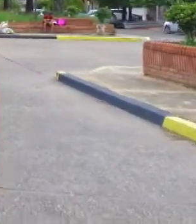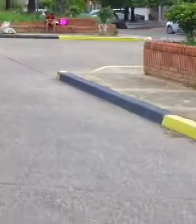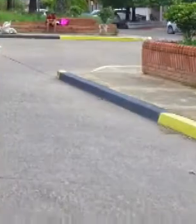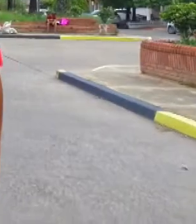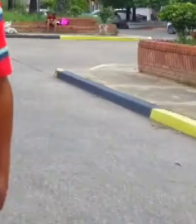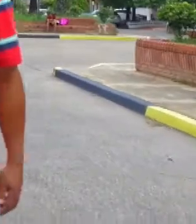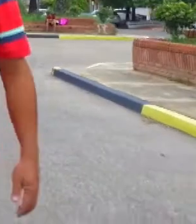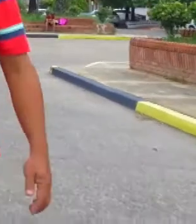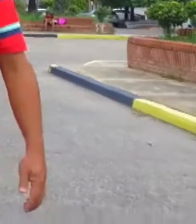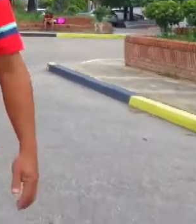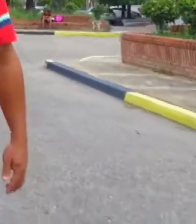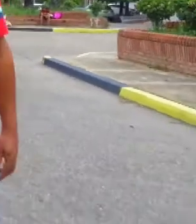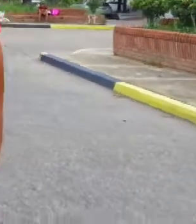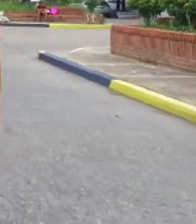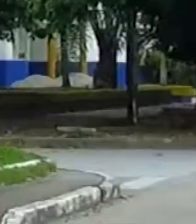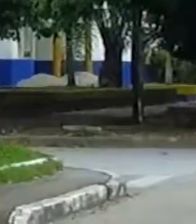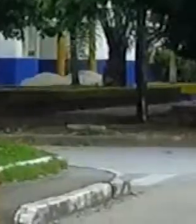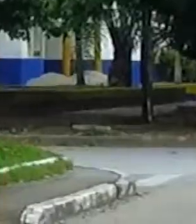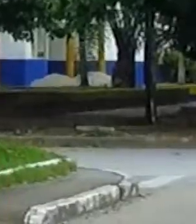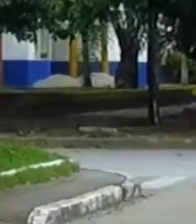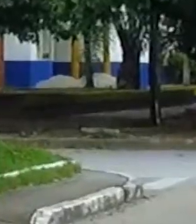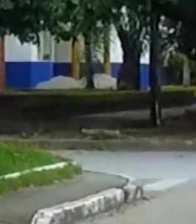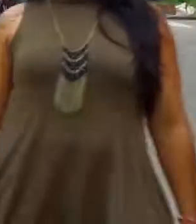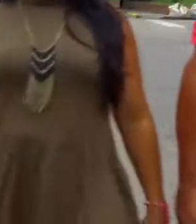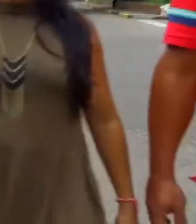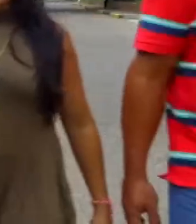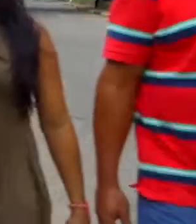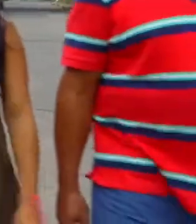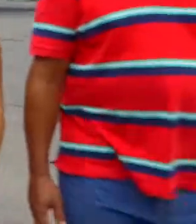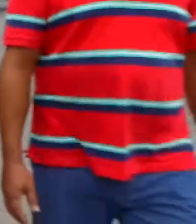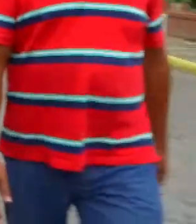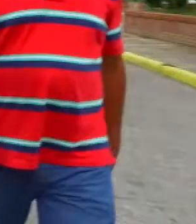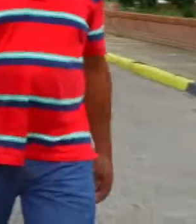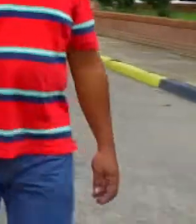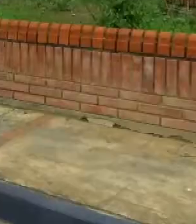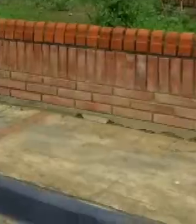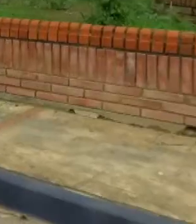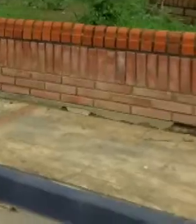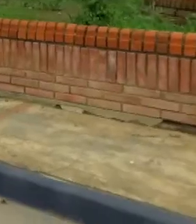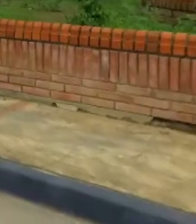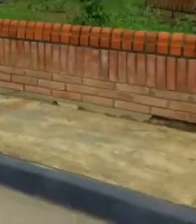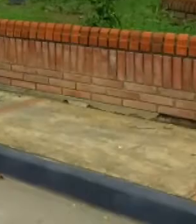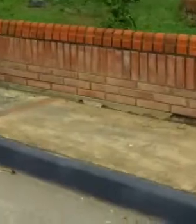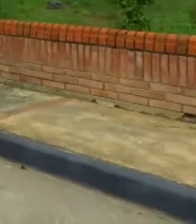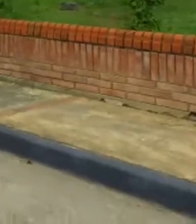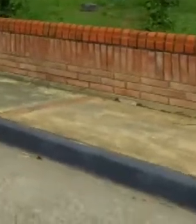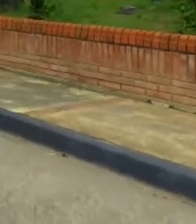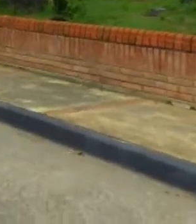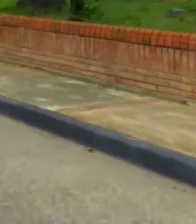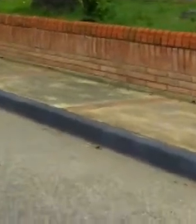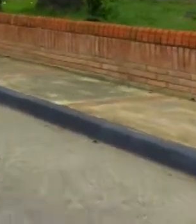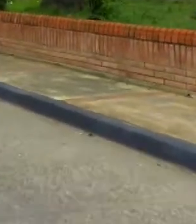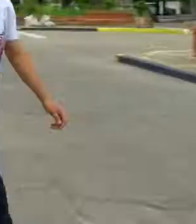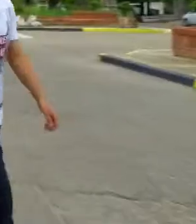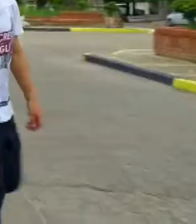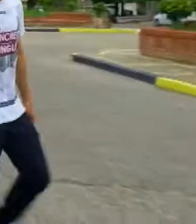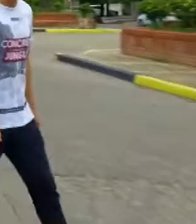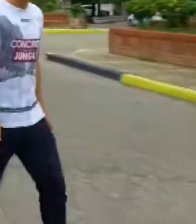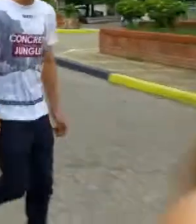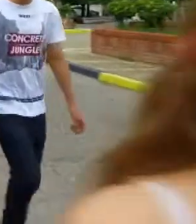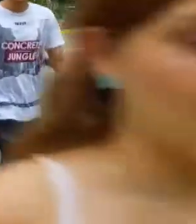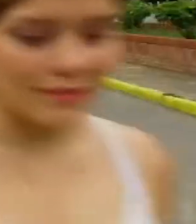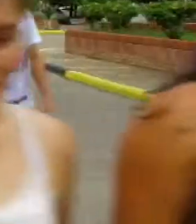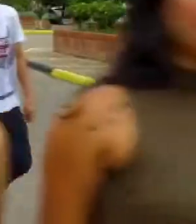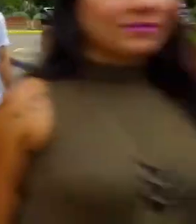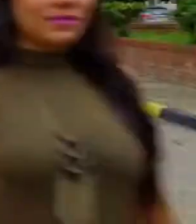Yo soy barranqueño de corazón. Yo me crié en esta ciudad. Yo amo a Barranca Bermeja.